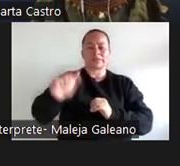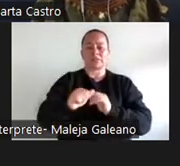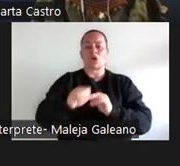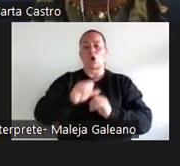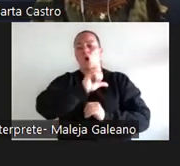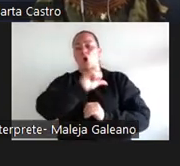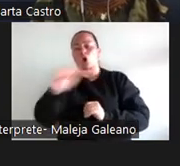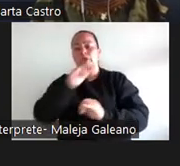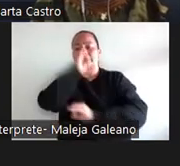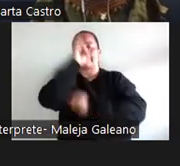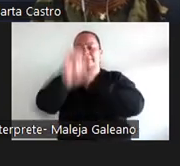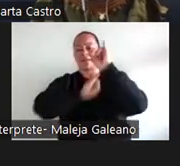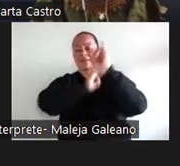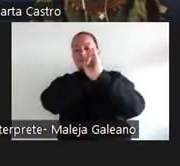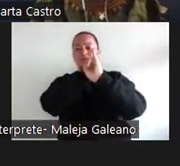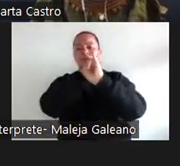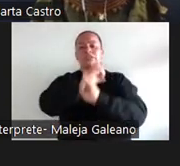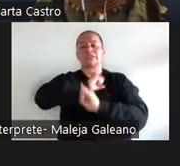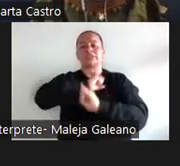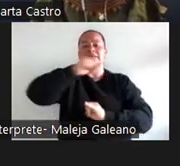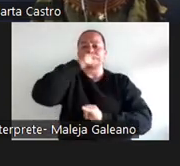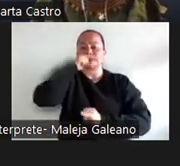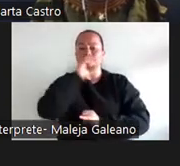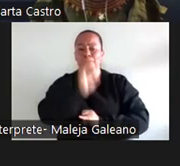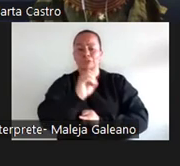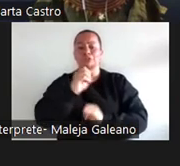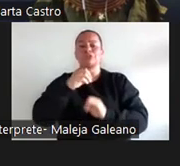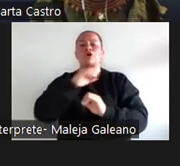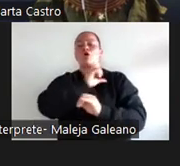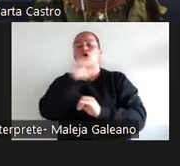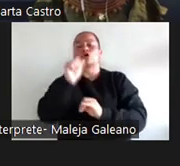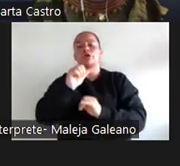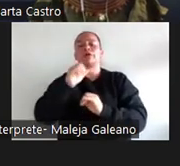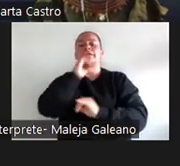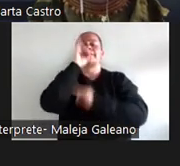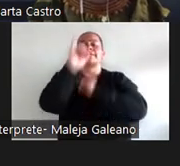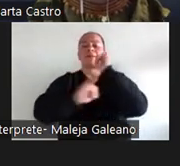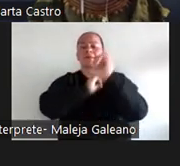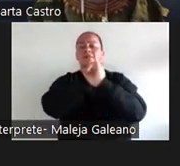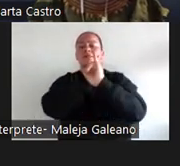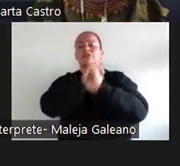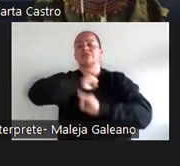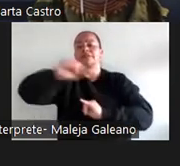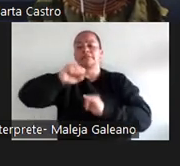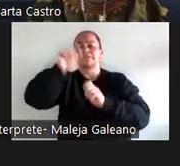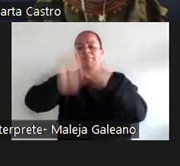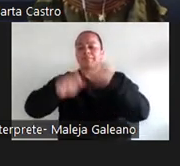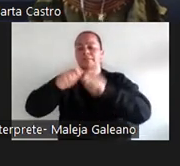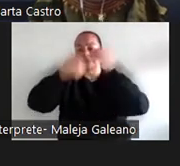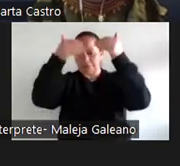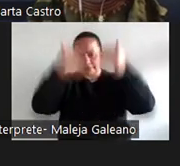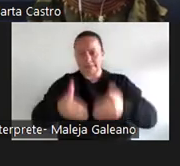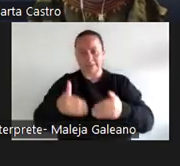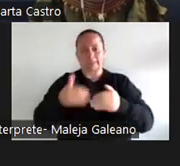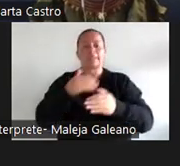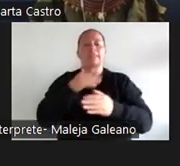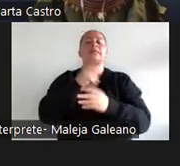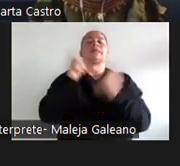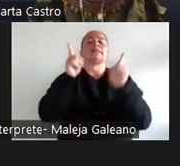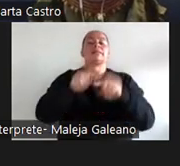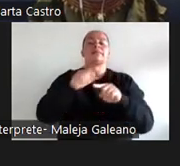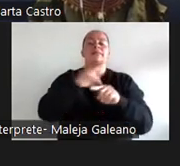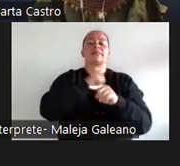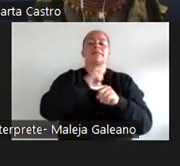derechos del niño la convención internacional sobre los derechos de las personas con discapacidad y la convención